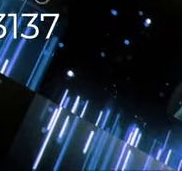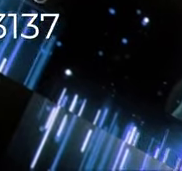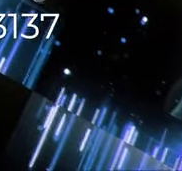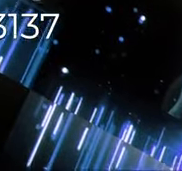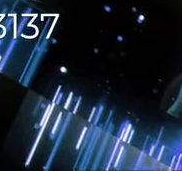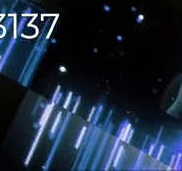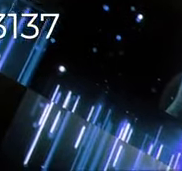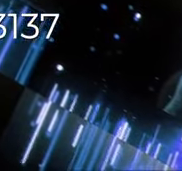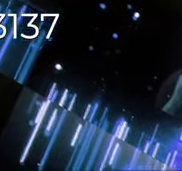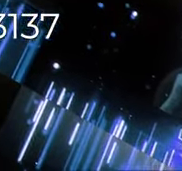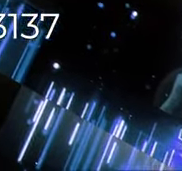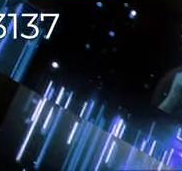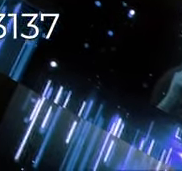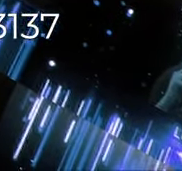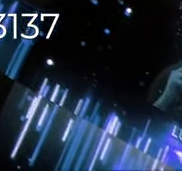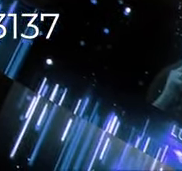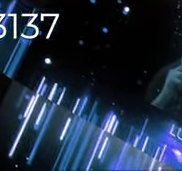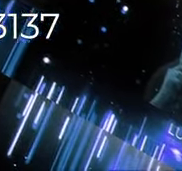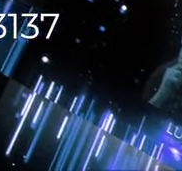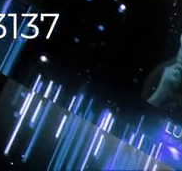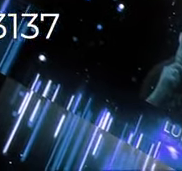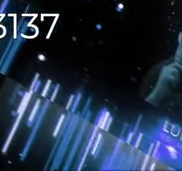917-224-3137.